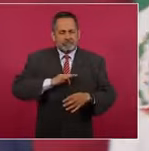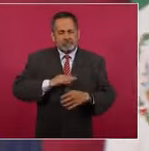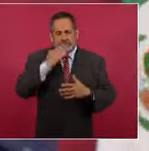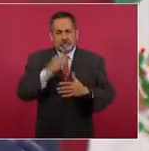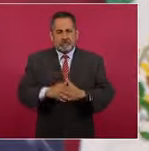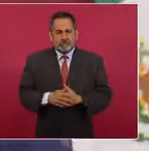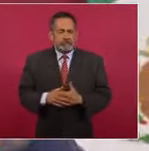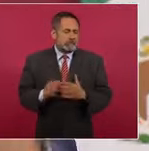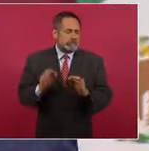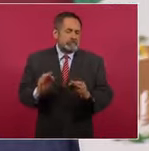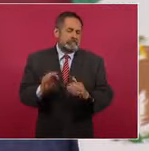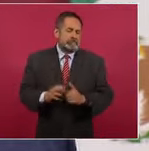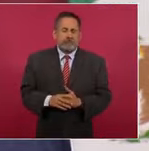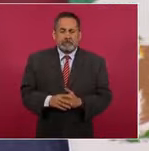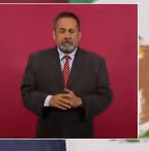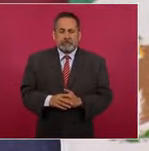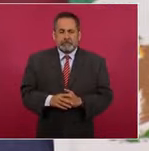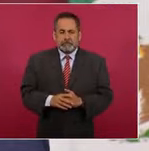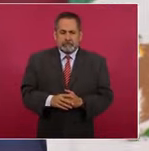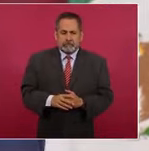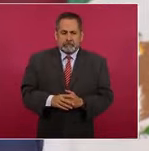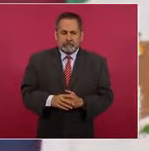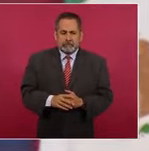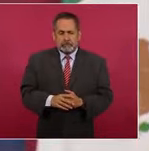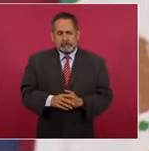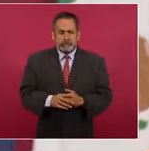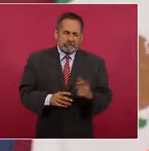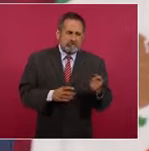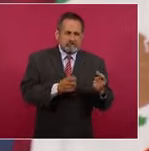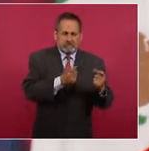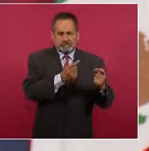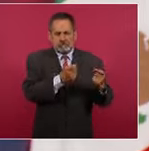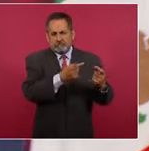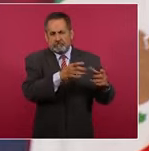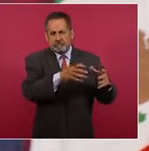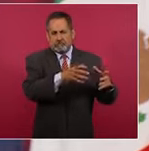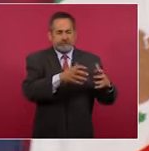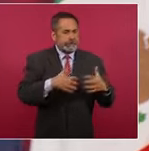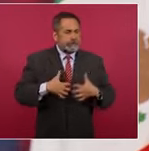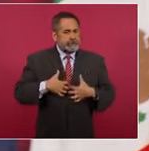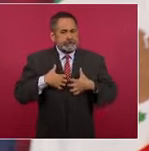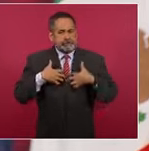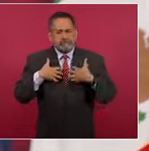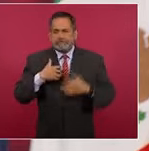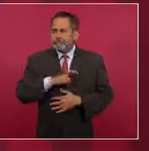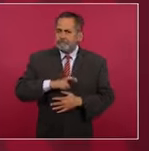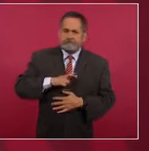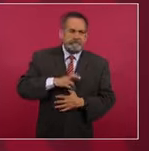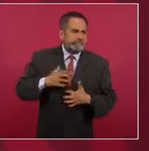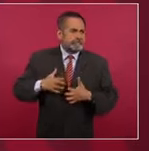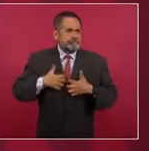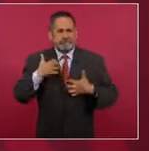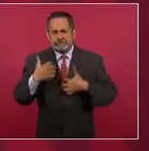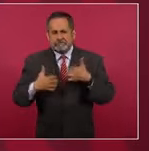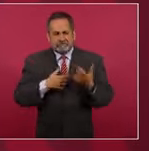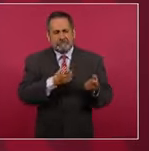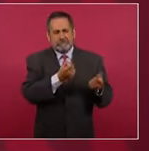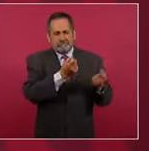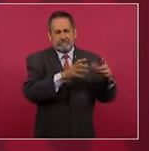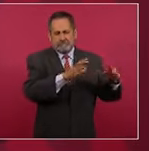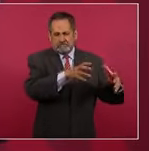Son unos, no pocos, los que están molestos,